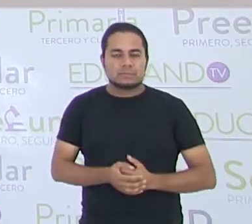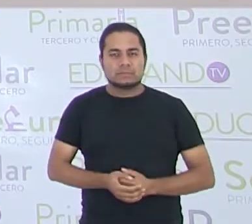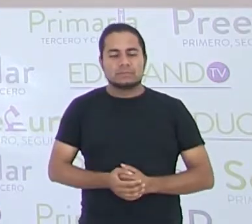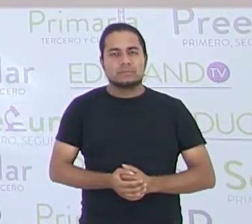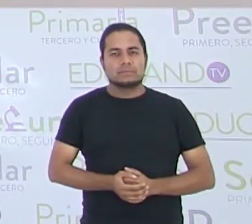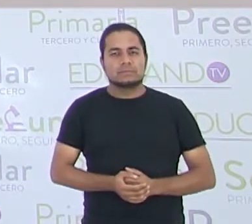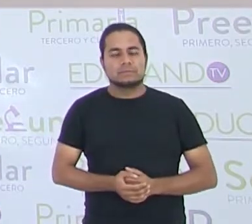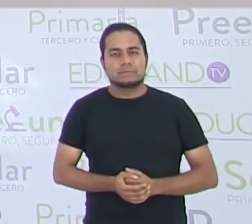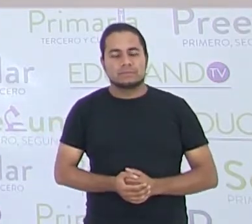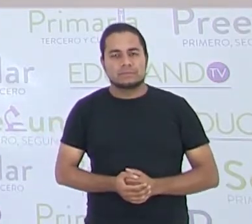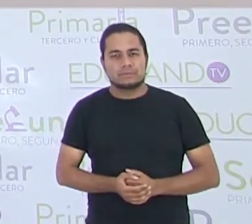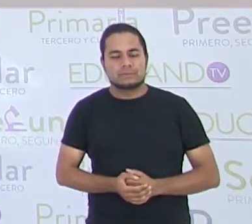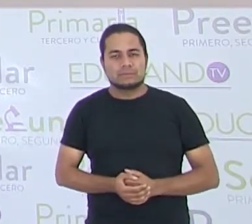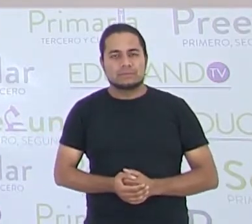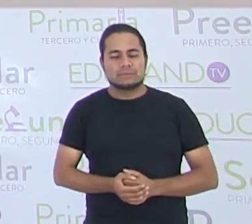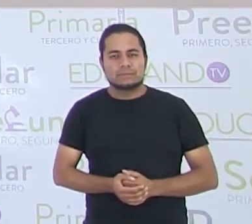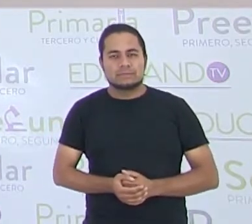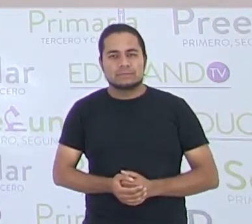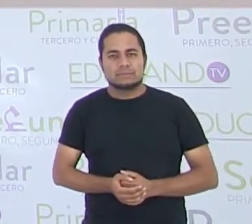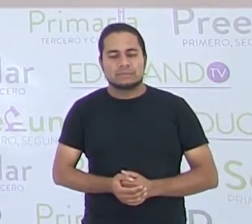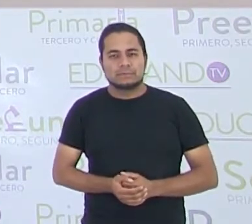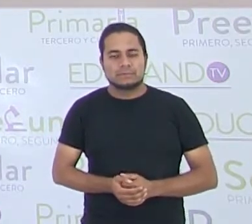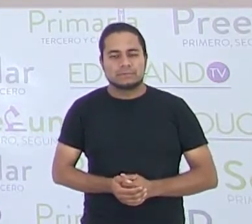sus compañeros.